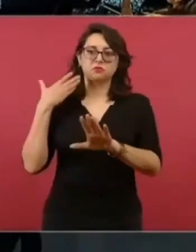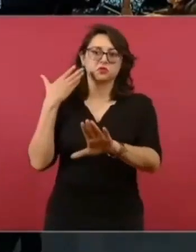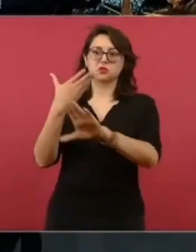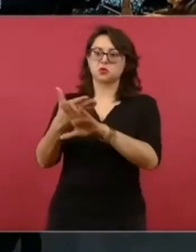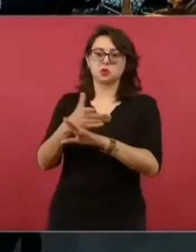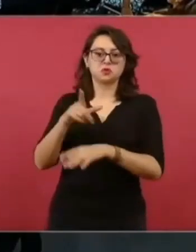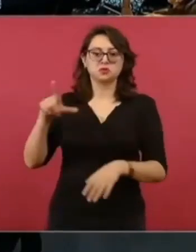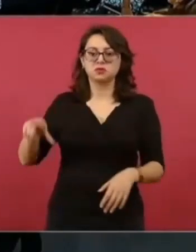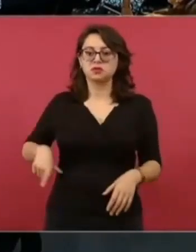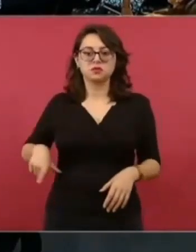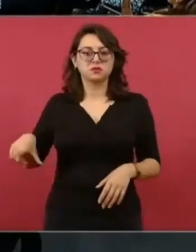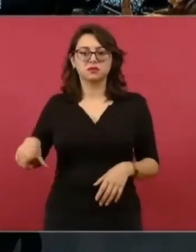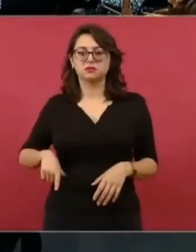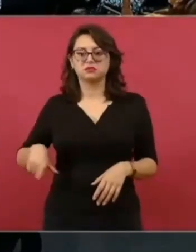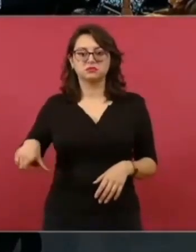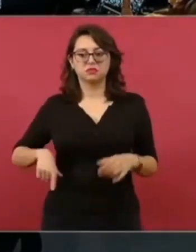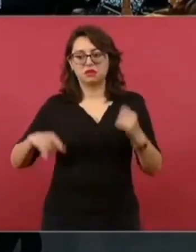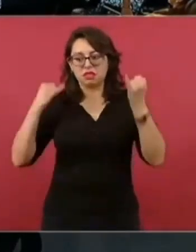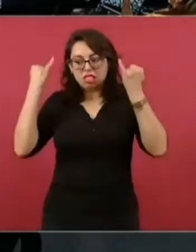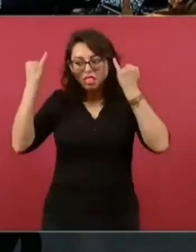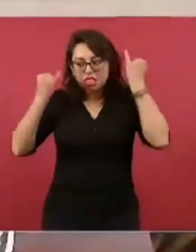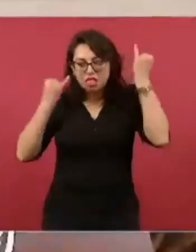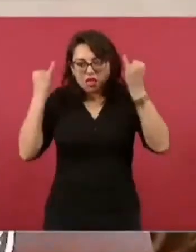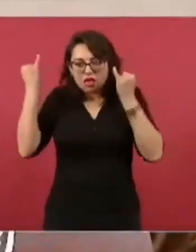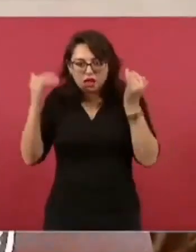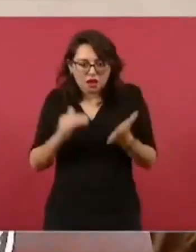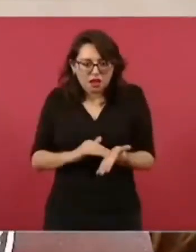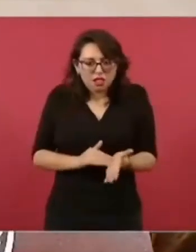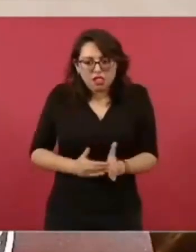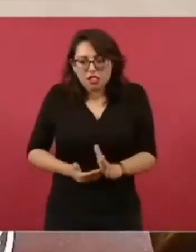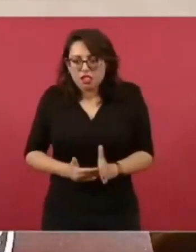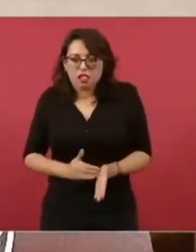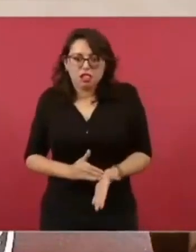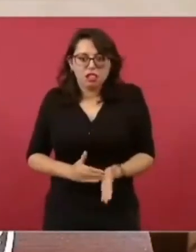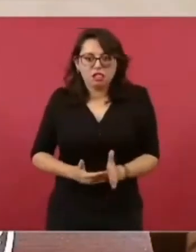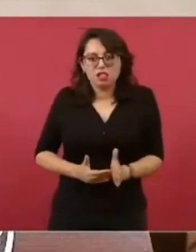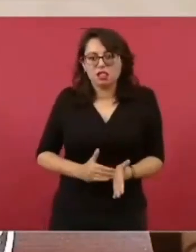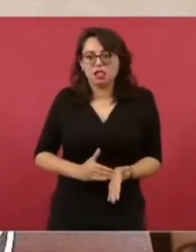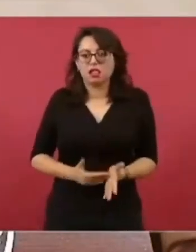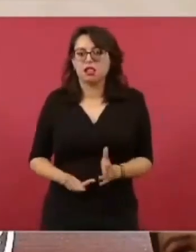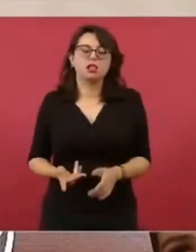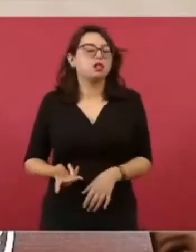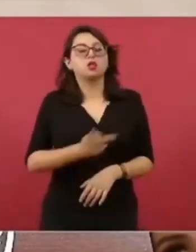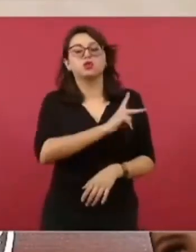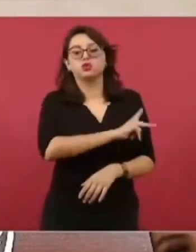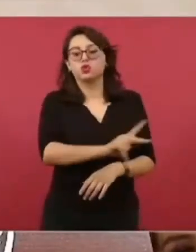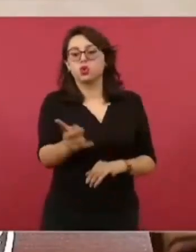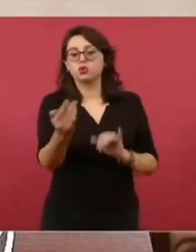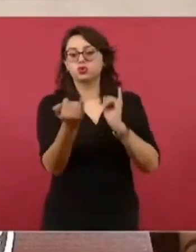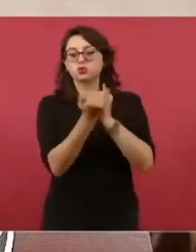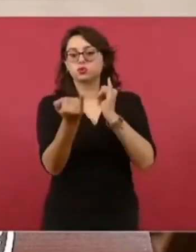adversarios nuestros. Eso es lo que se llama nado sincronizado.